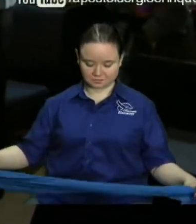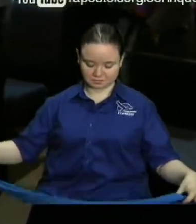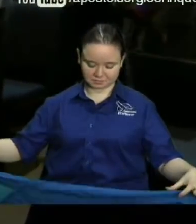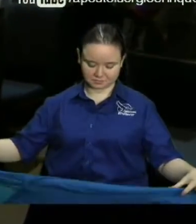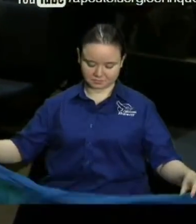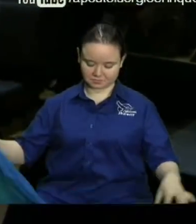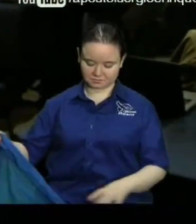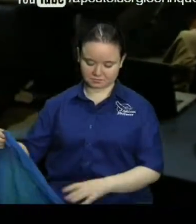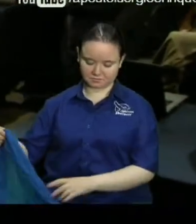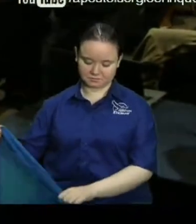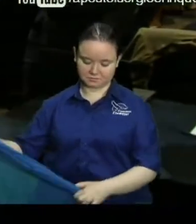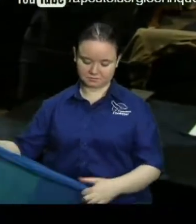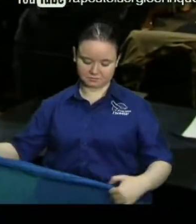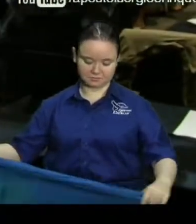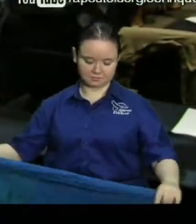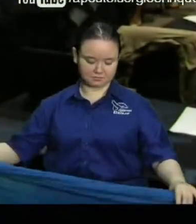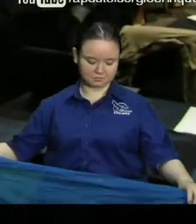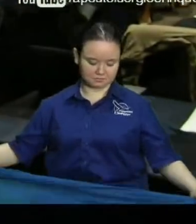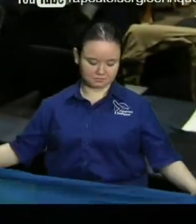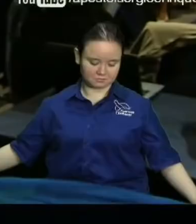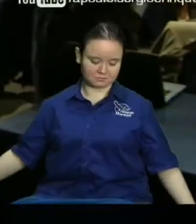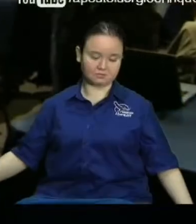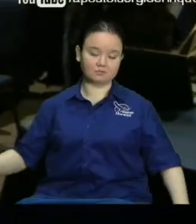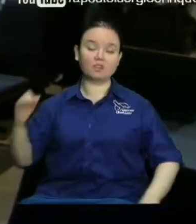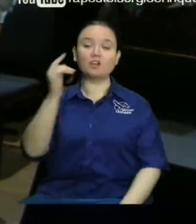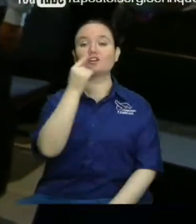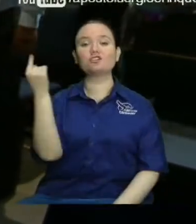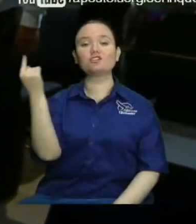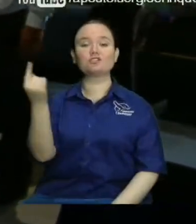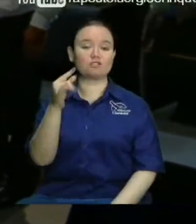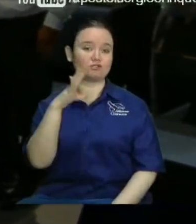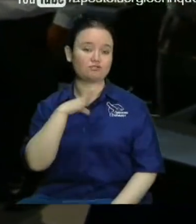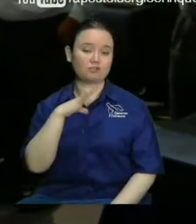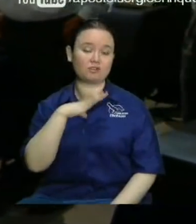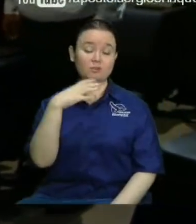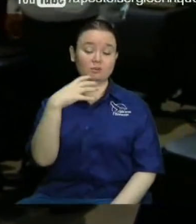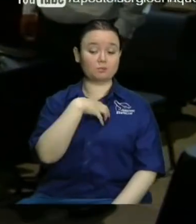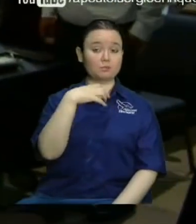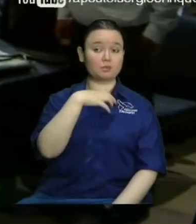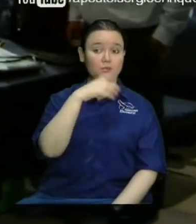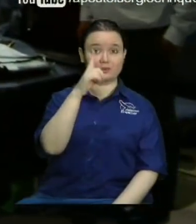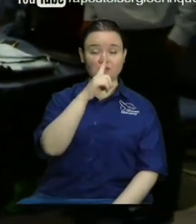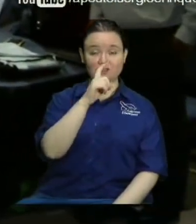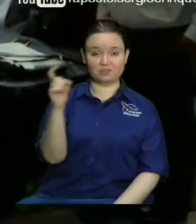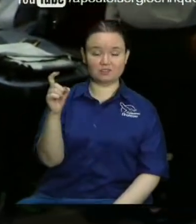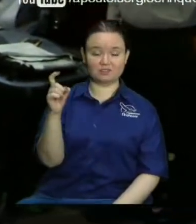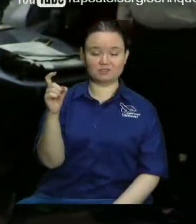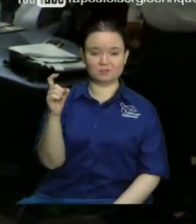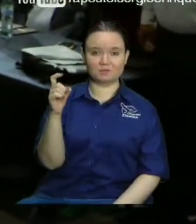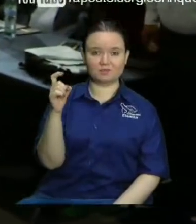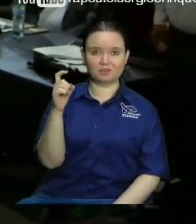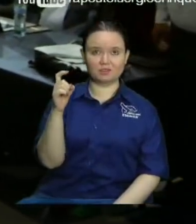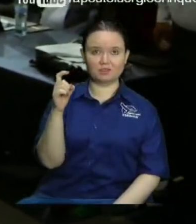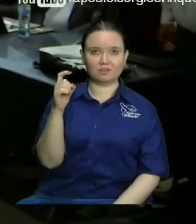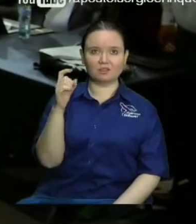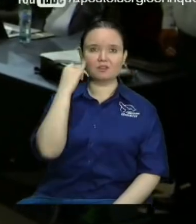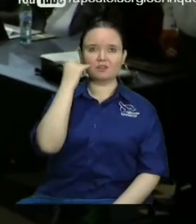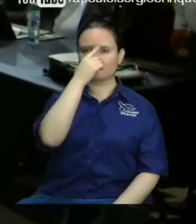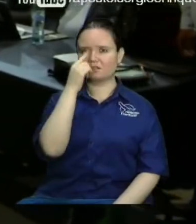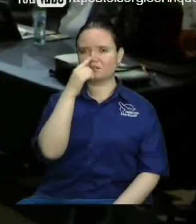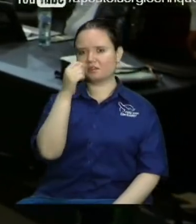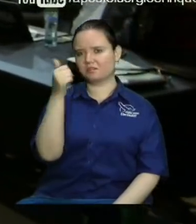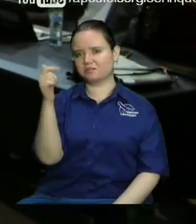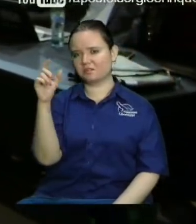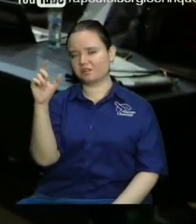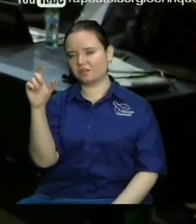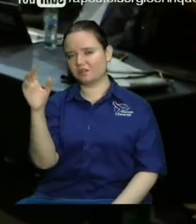Tuvo su generación los hijos de Noé, Set, Cam, Jafet. Tuvo su generación Isaac después